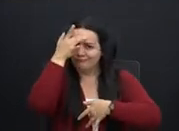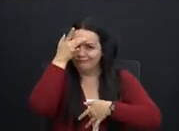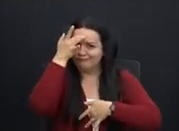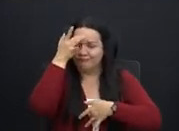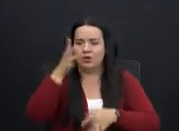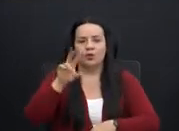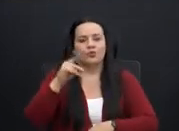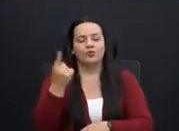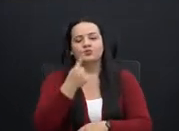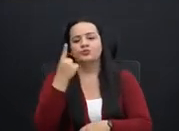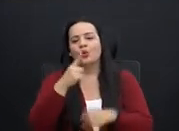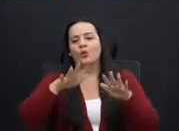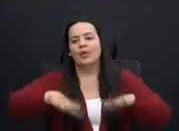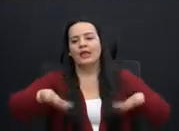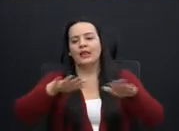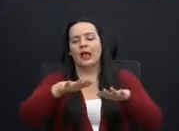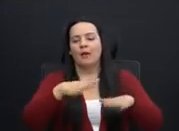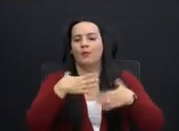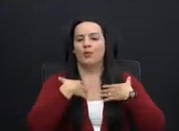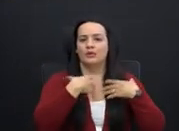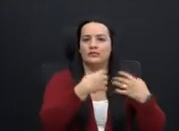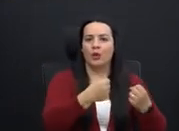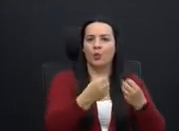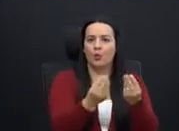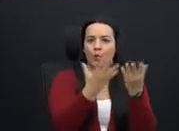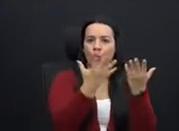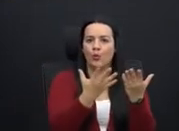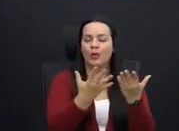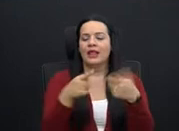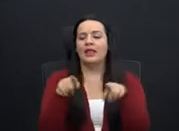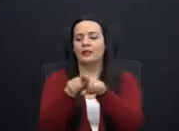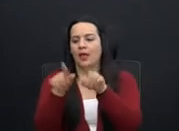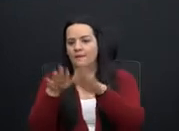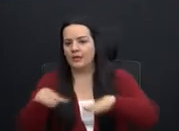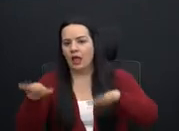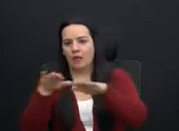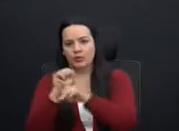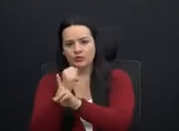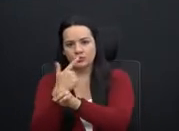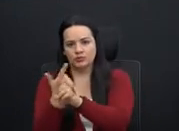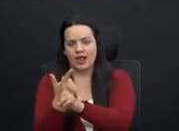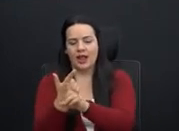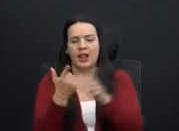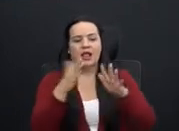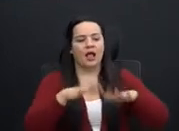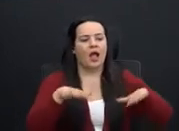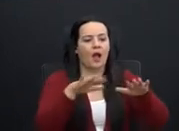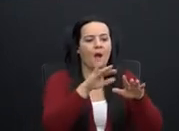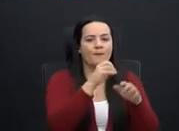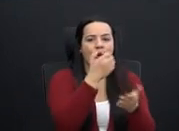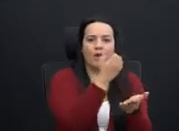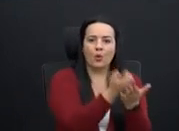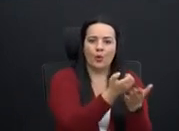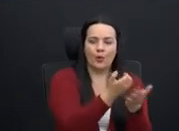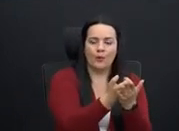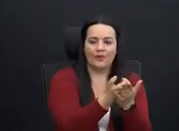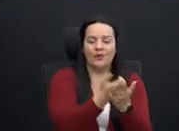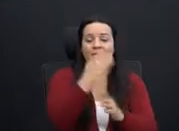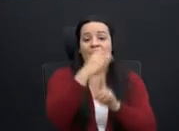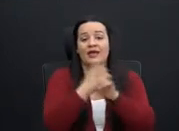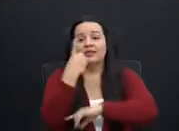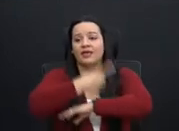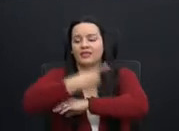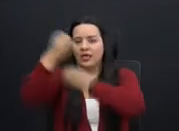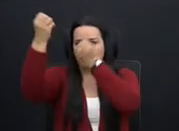no solo en el campo de salud pública, sino también en los campos social y económico. Cada día se nos dan a